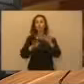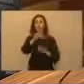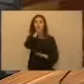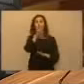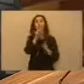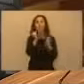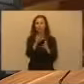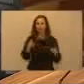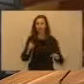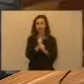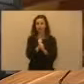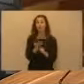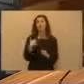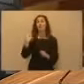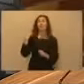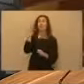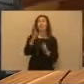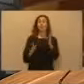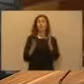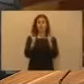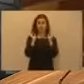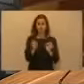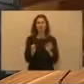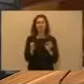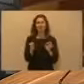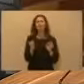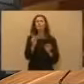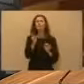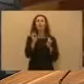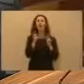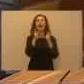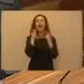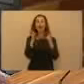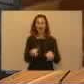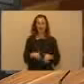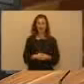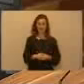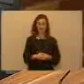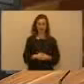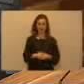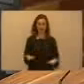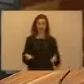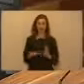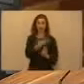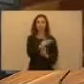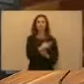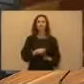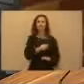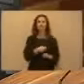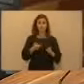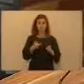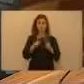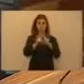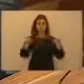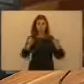y cuánto hace 4 años en el mismo periodo? ¿A quiénes están beneficiando? El anterior comité de empresa avisó